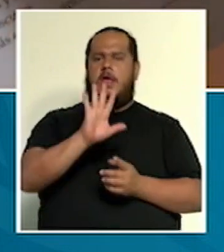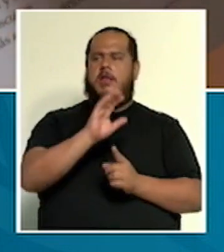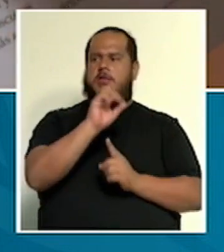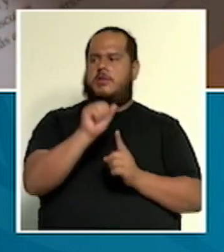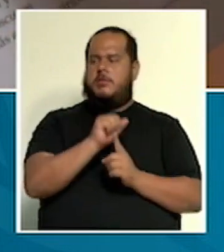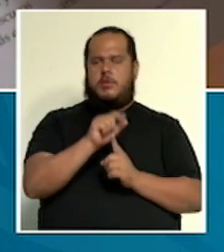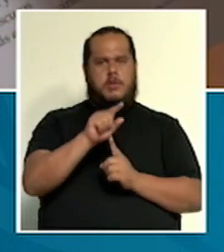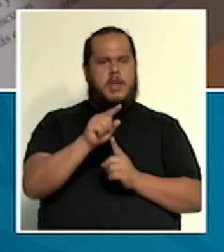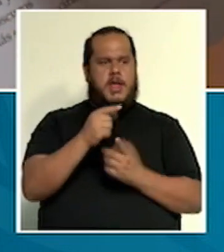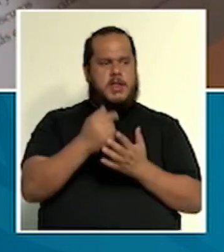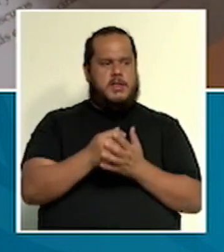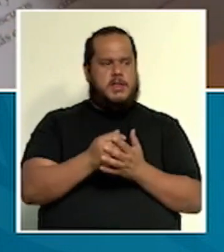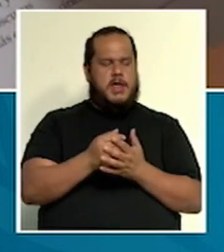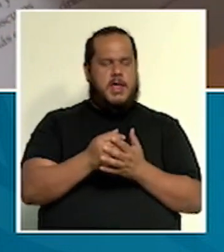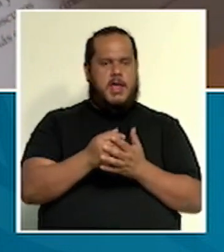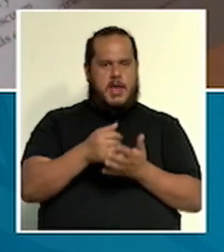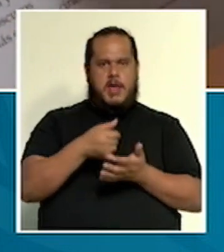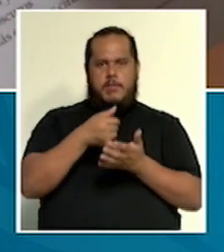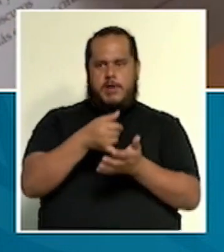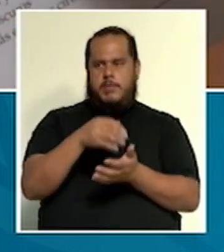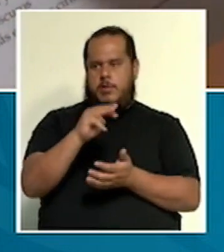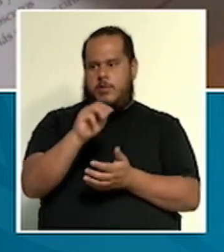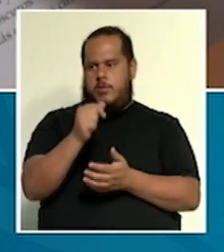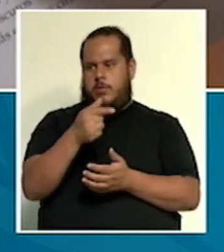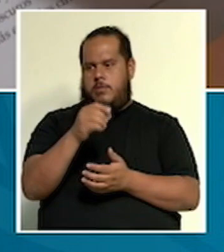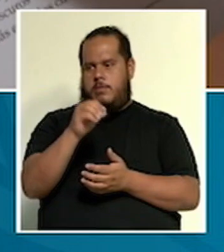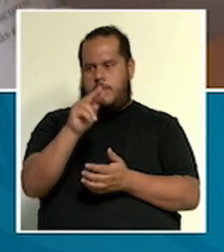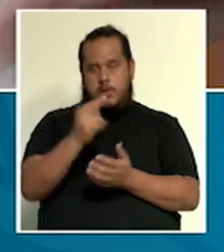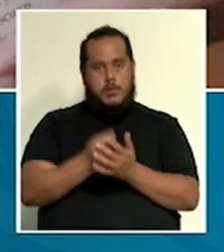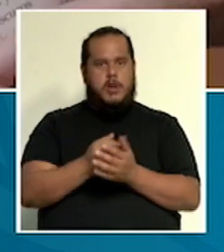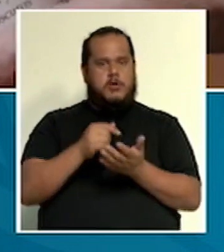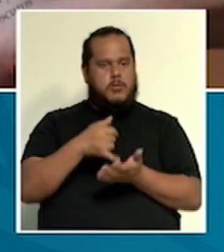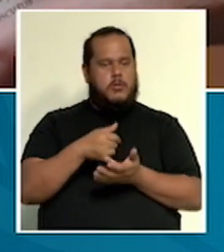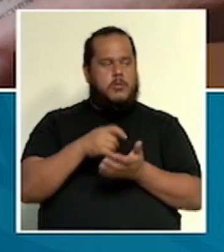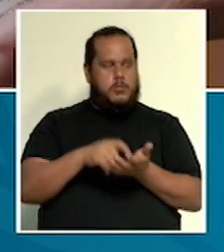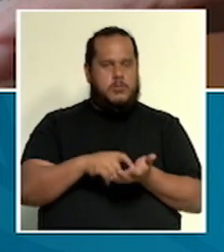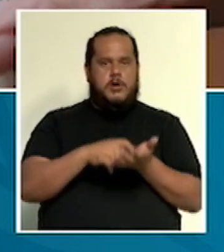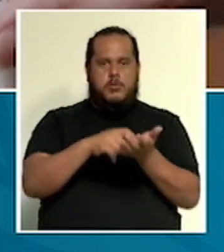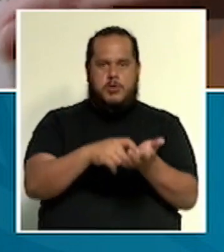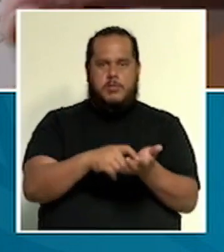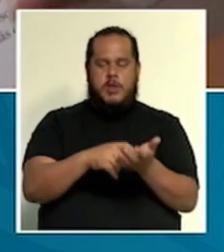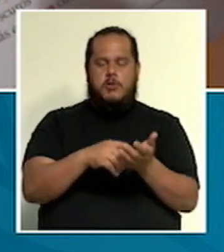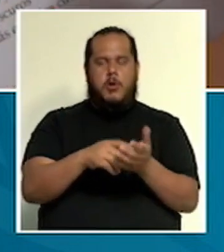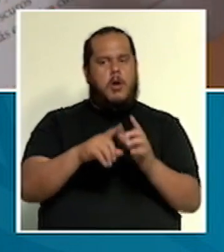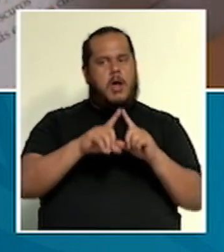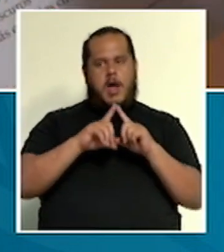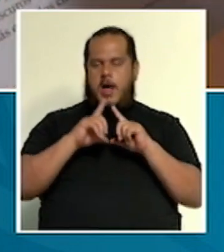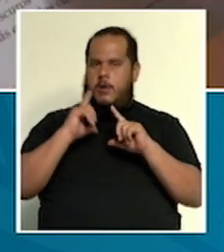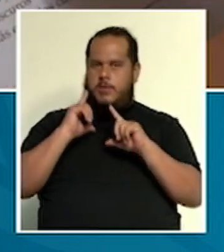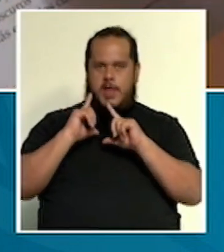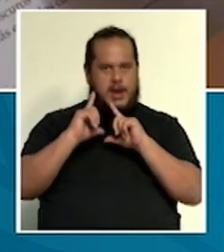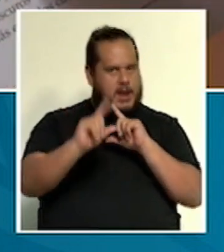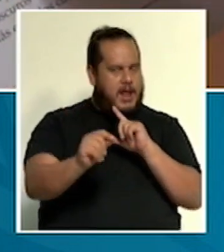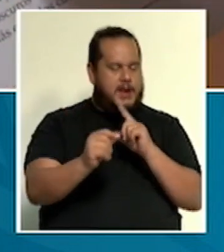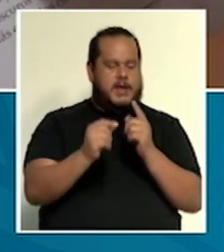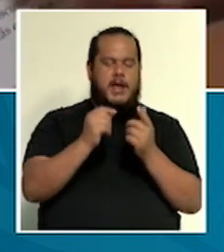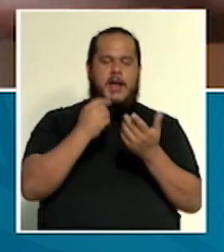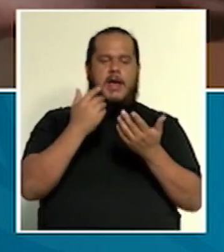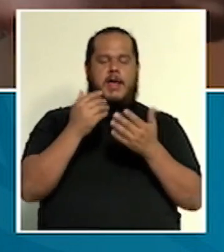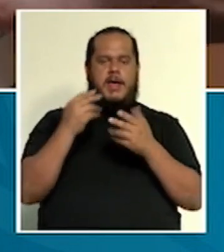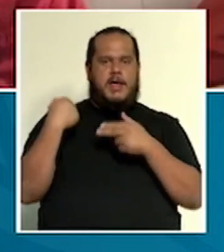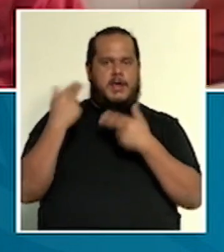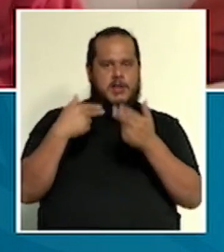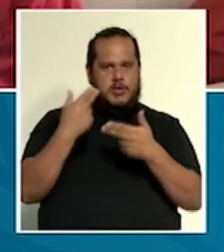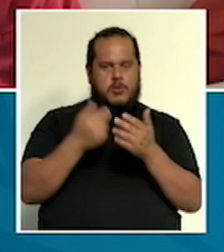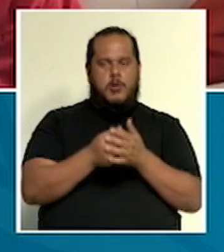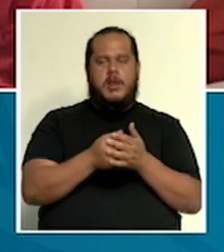este premio Magón es un reconocimiento a una larguísima trayectoria como escritora, como poeta, como actriz.